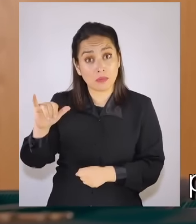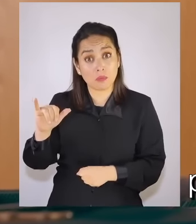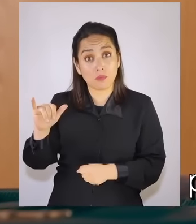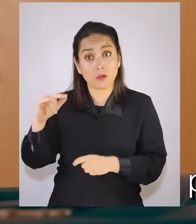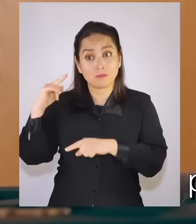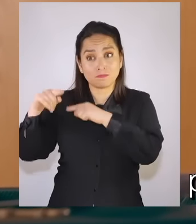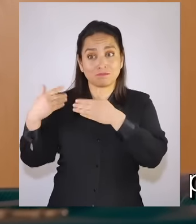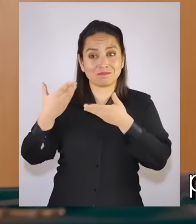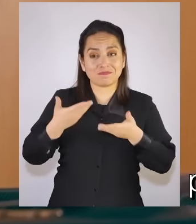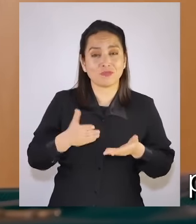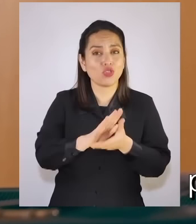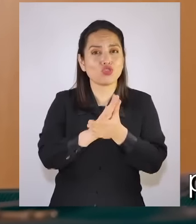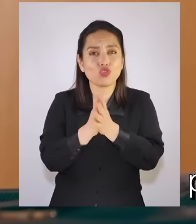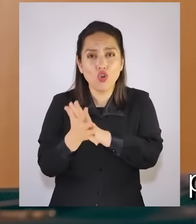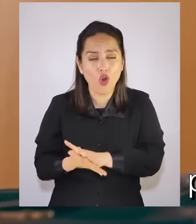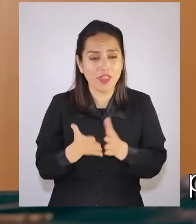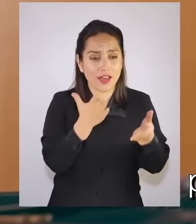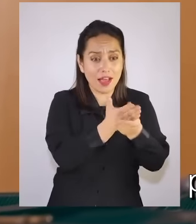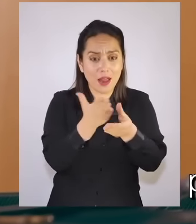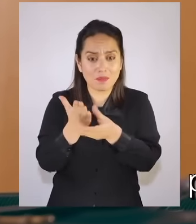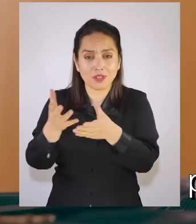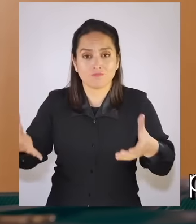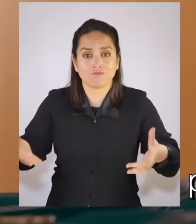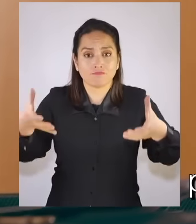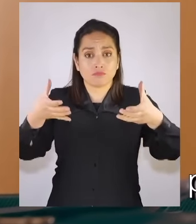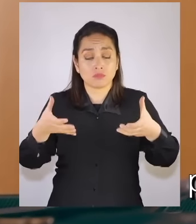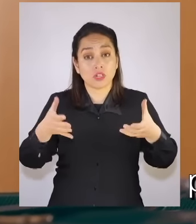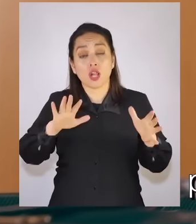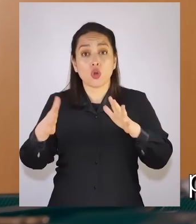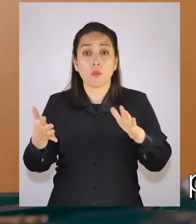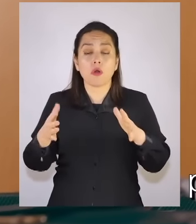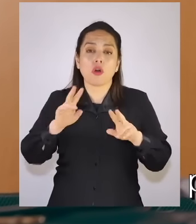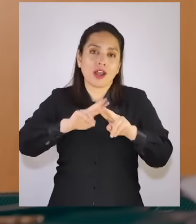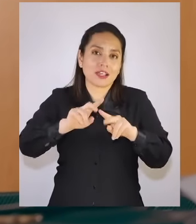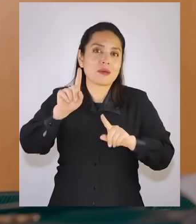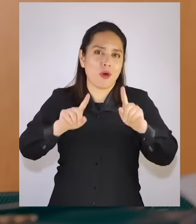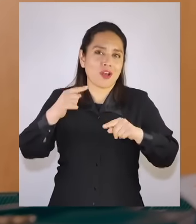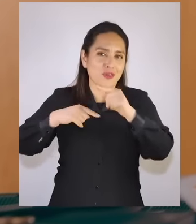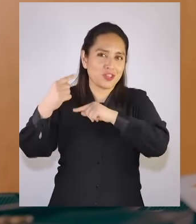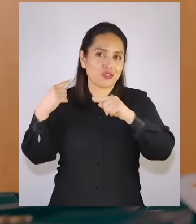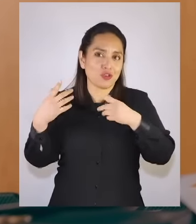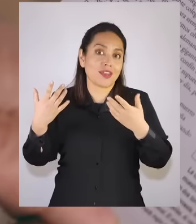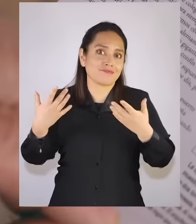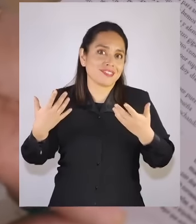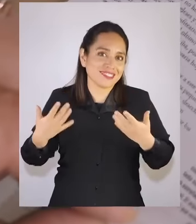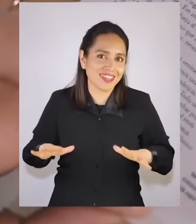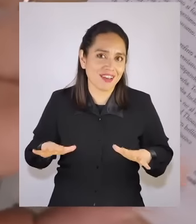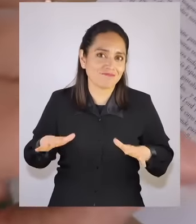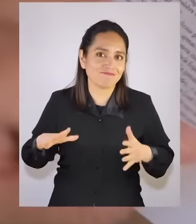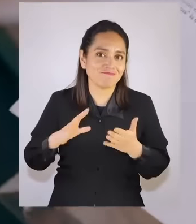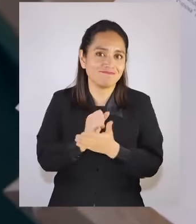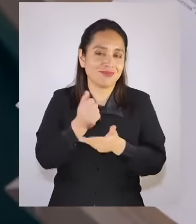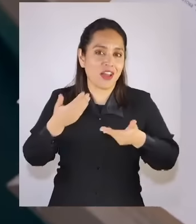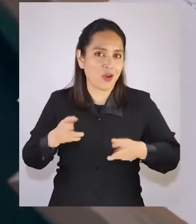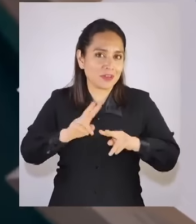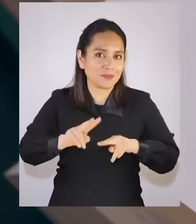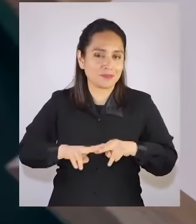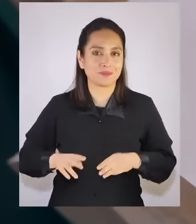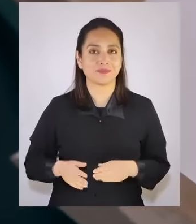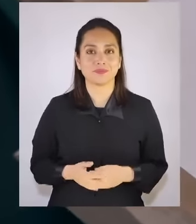heredó todas sus carpetas para ver si hacíamos algo con esta historia. Y aquí estamos.